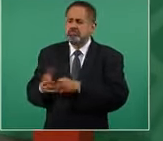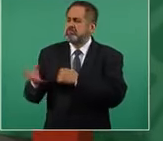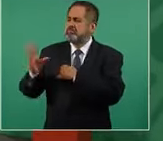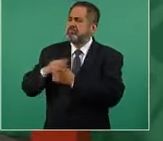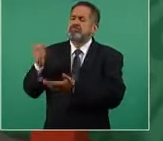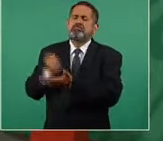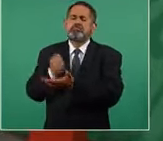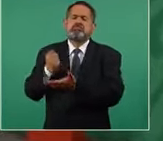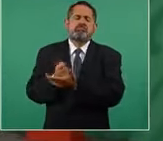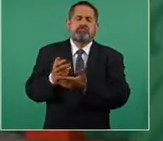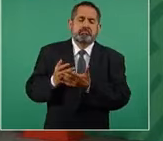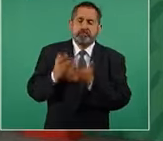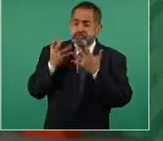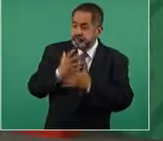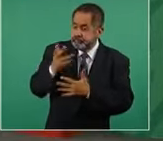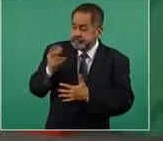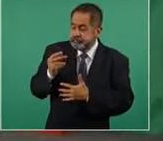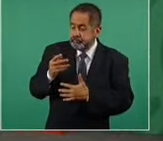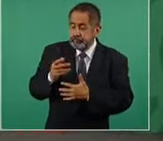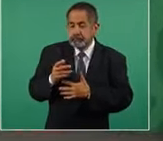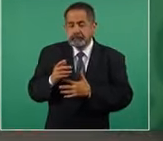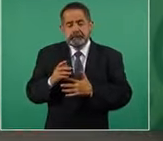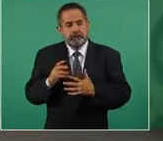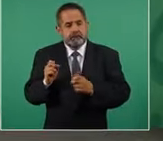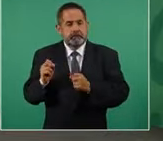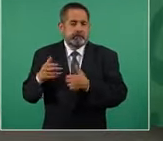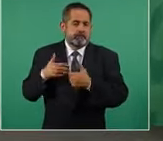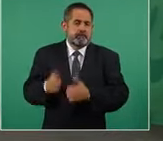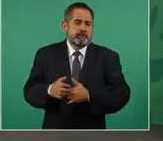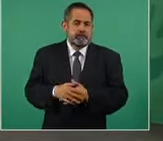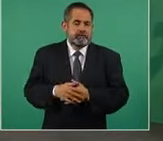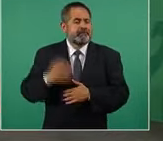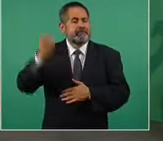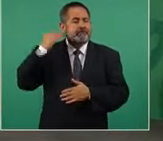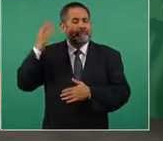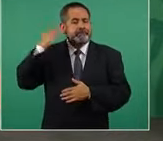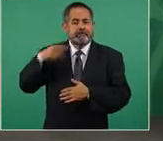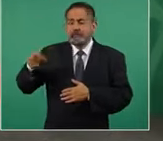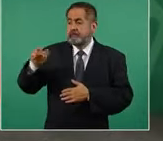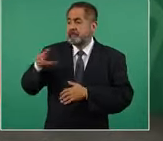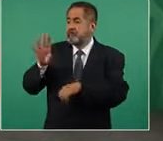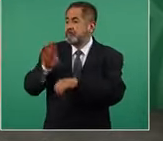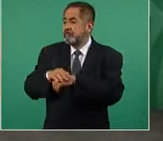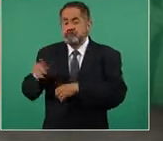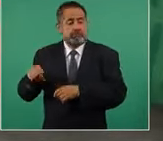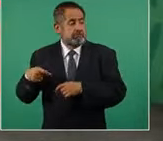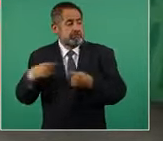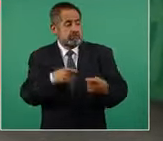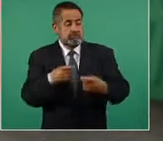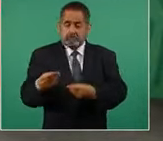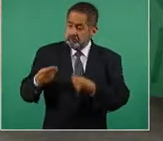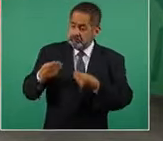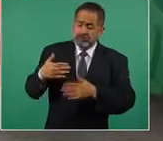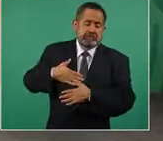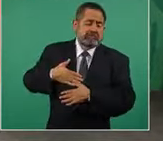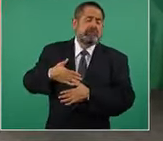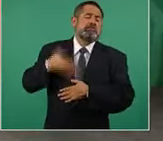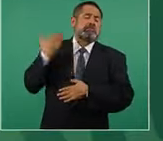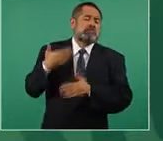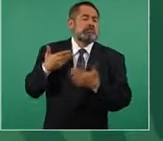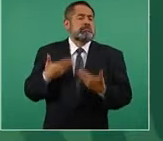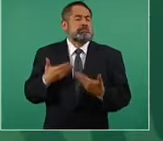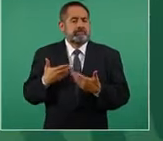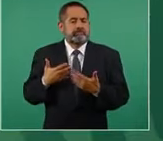permisos y que si la autoridad les daba los permisos, pues ya no tenían